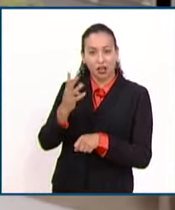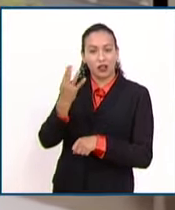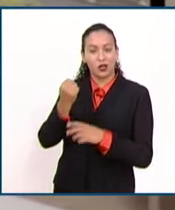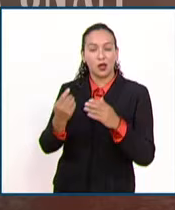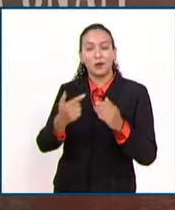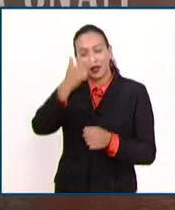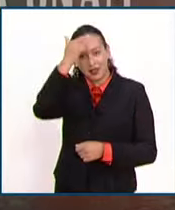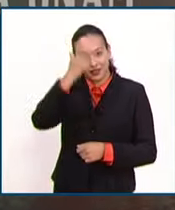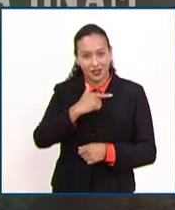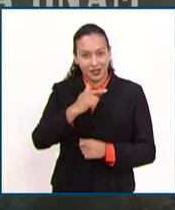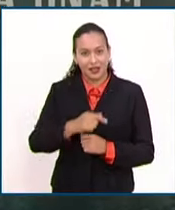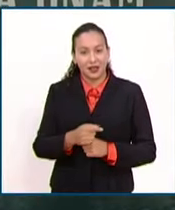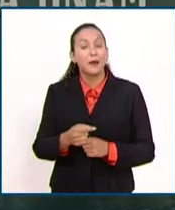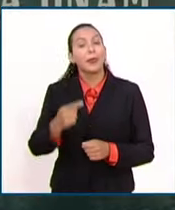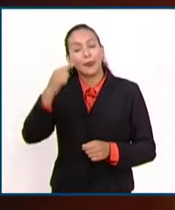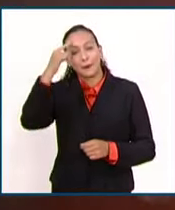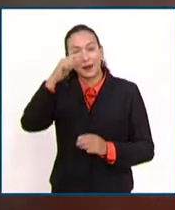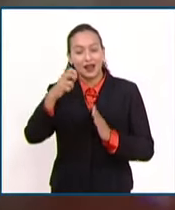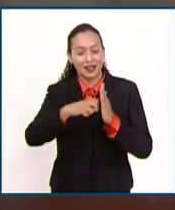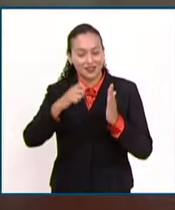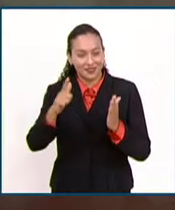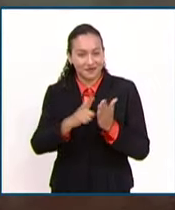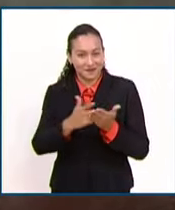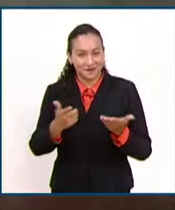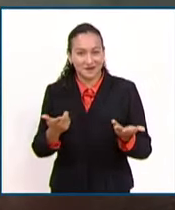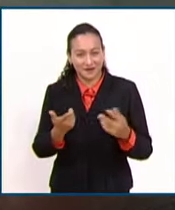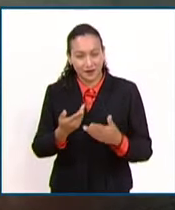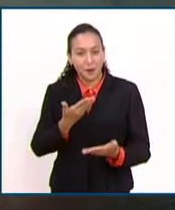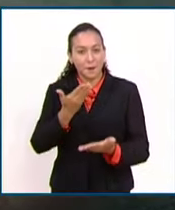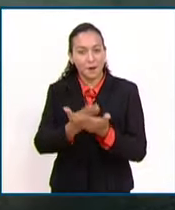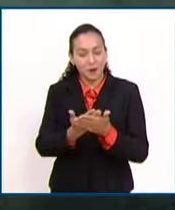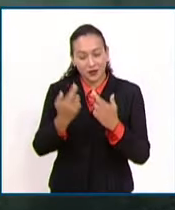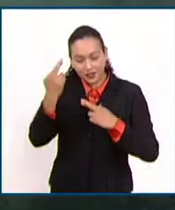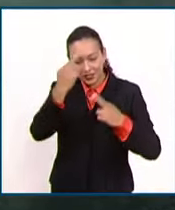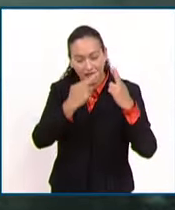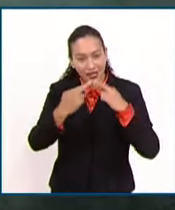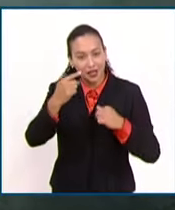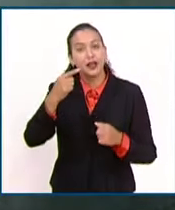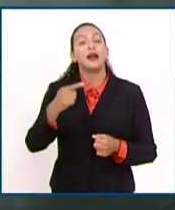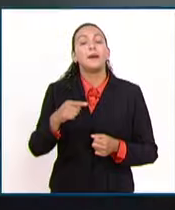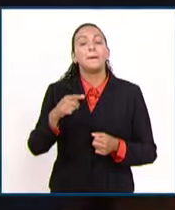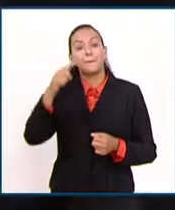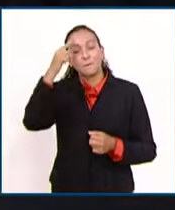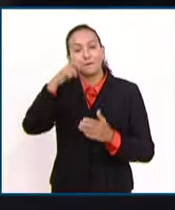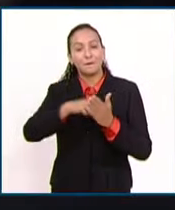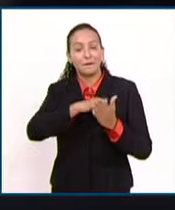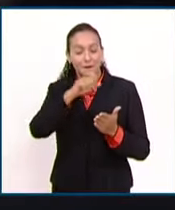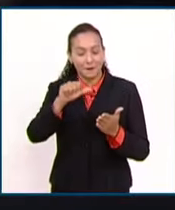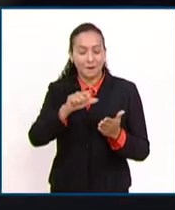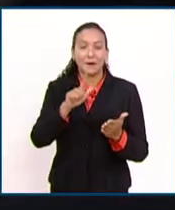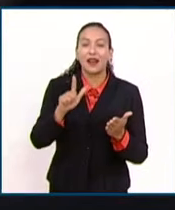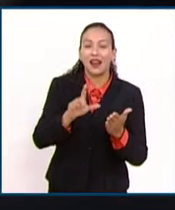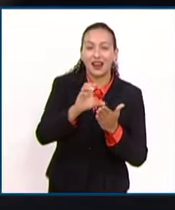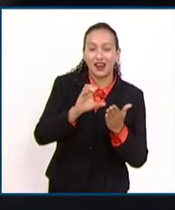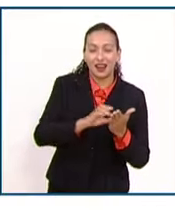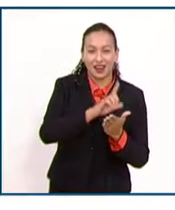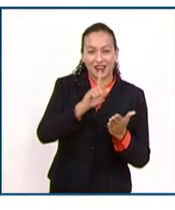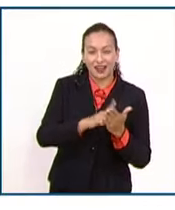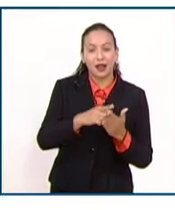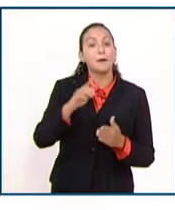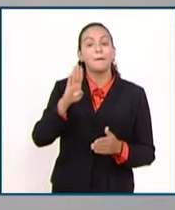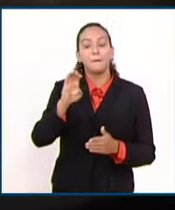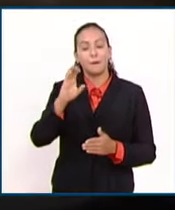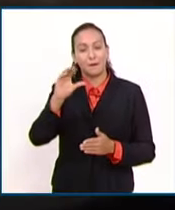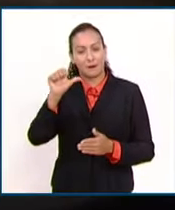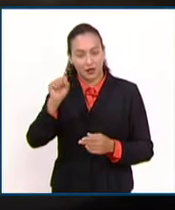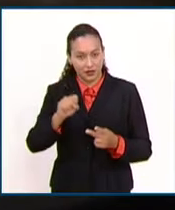la noche, en Iniciativas de Reforma, se analizará la propuesta presidencial de reformas a la Carta Magna en materia de becas. El